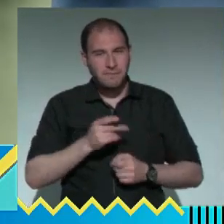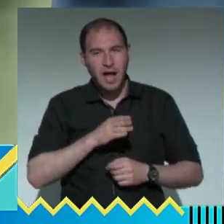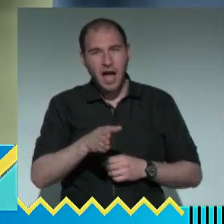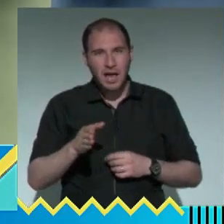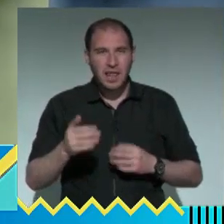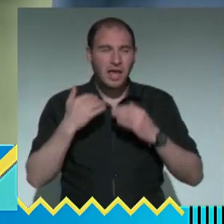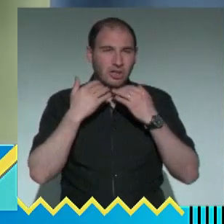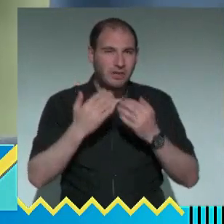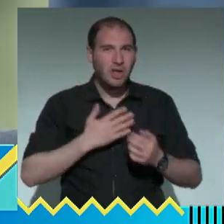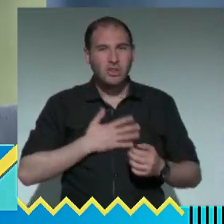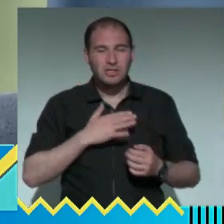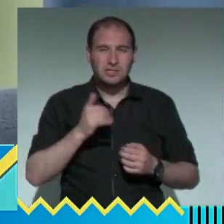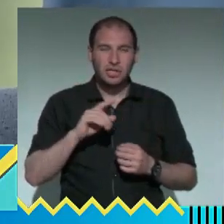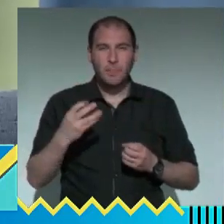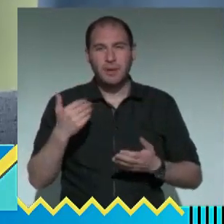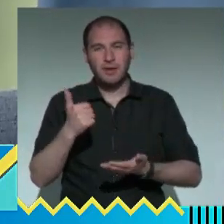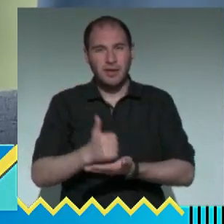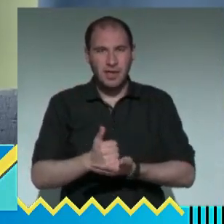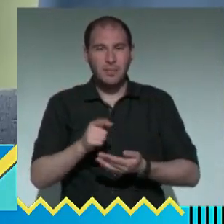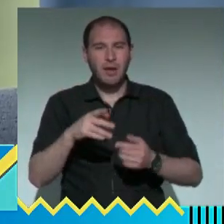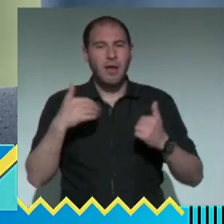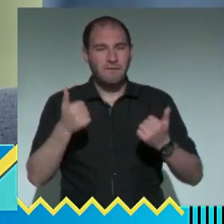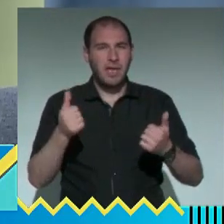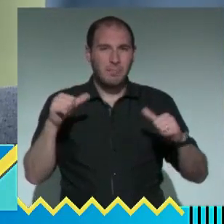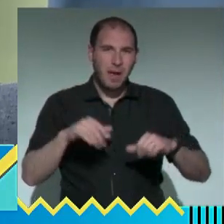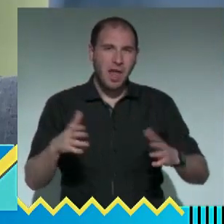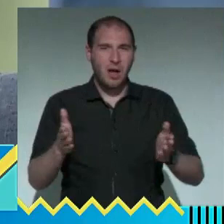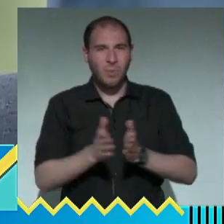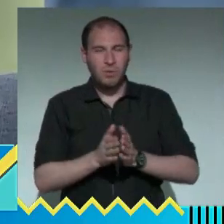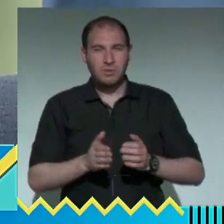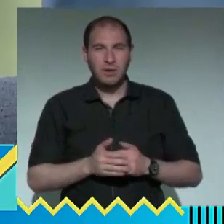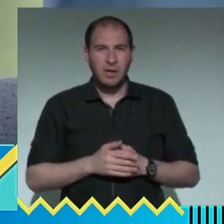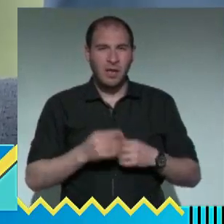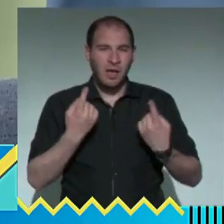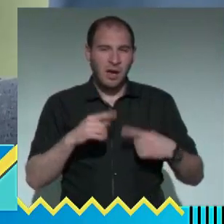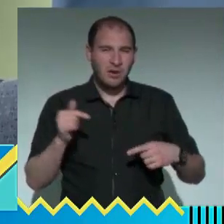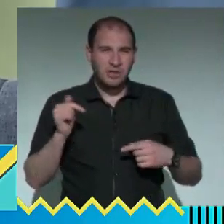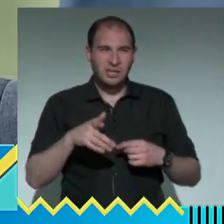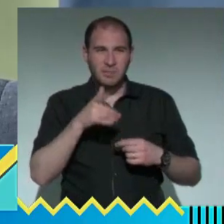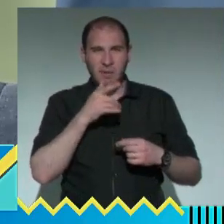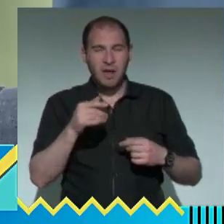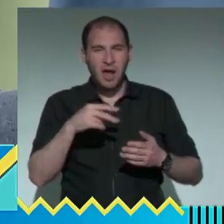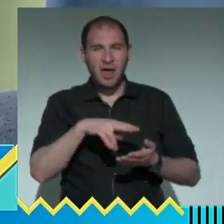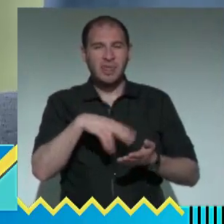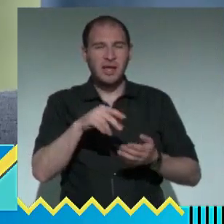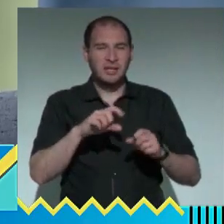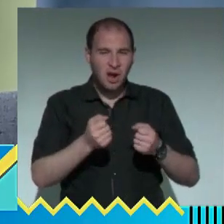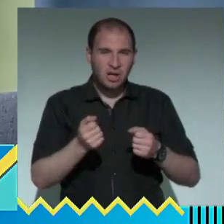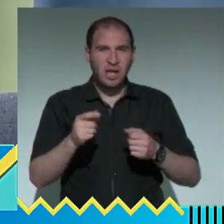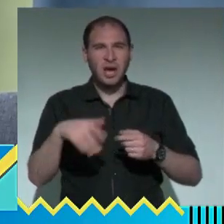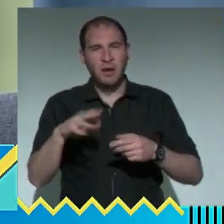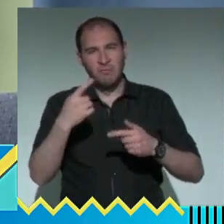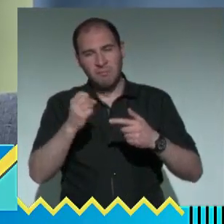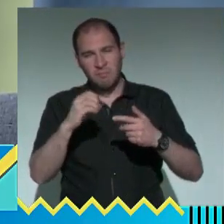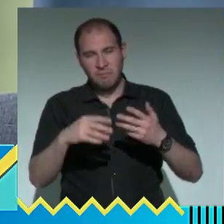no saber si estás contento o no porque estás ahí, de que la pasás bien y mal a la vez. Esa cosa, bueno, en temas como Danza Rota, Picnic en el Cuarto